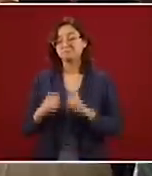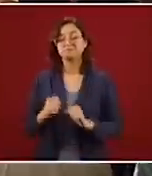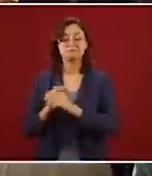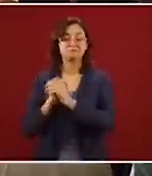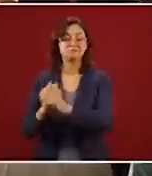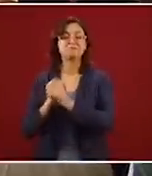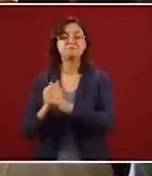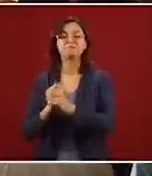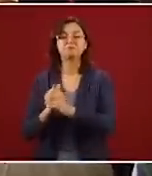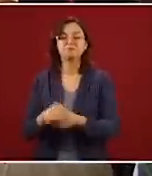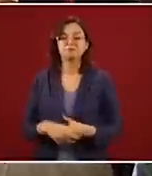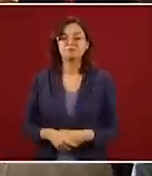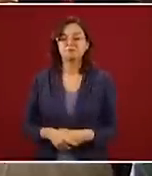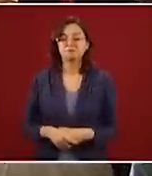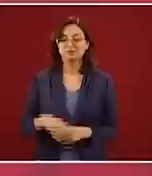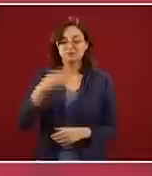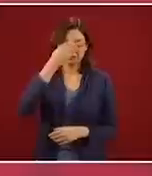Les voy